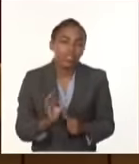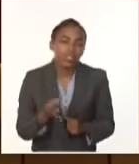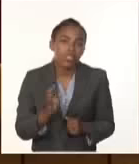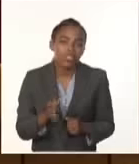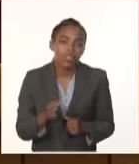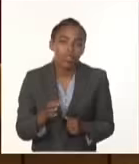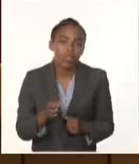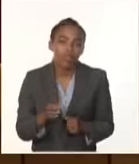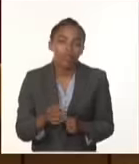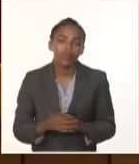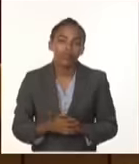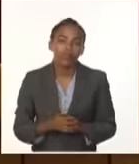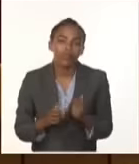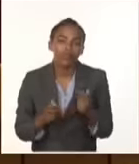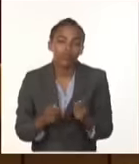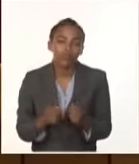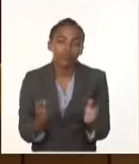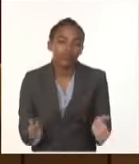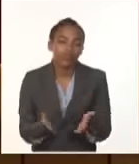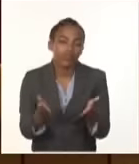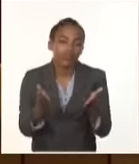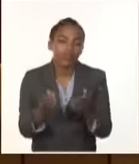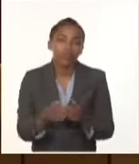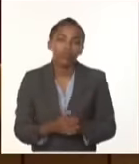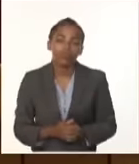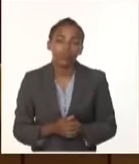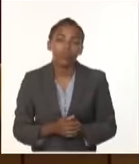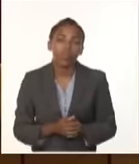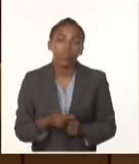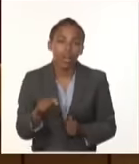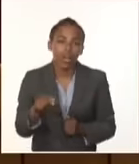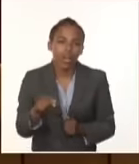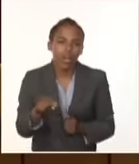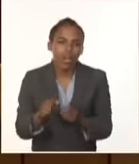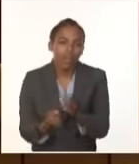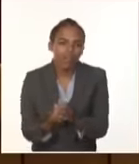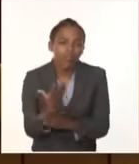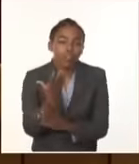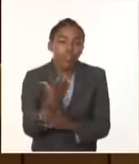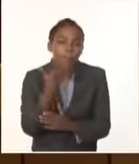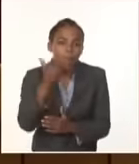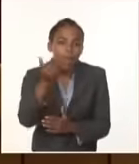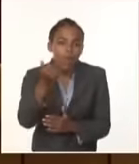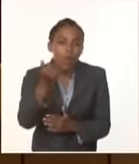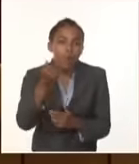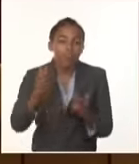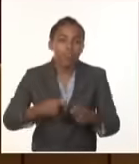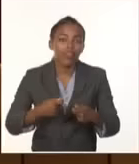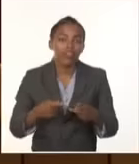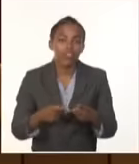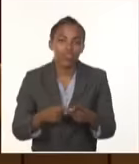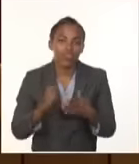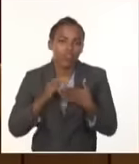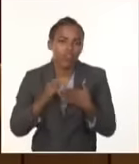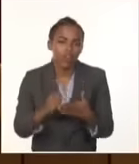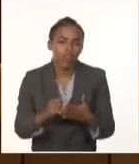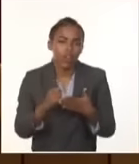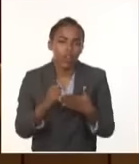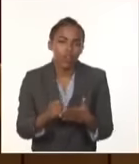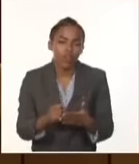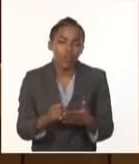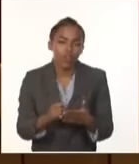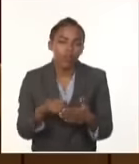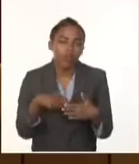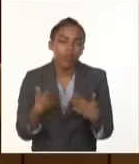provocando. Nadie dude que de ellos nacerán las mejores decisiones, los mejores aportes dictados por el afán